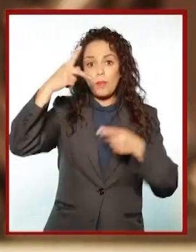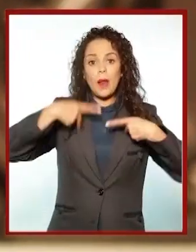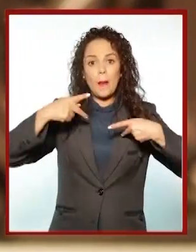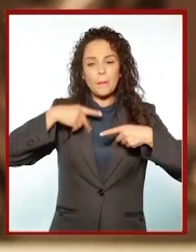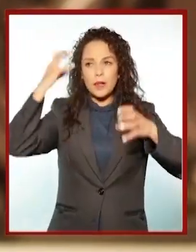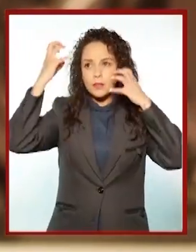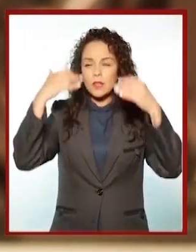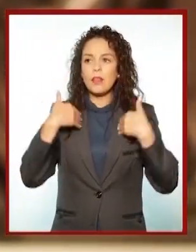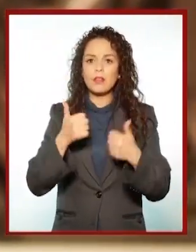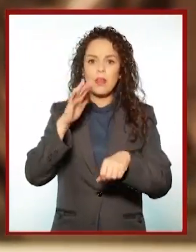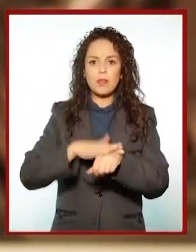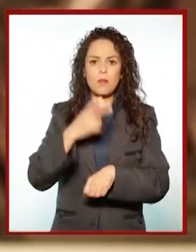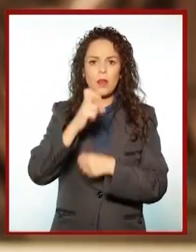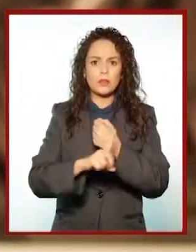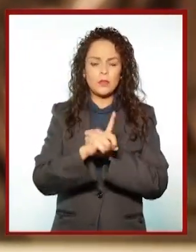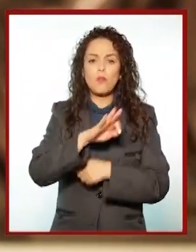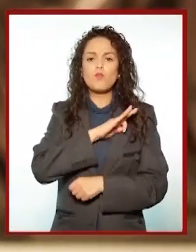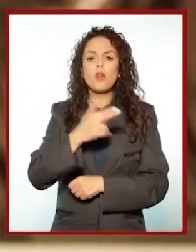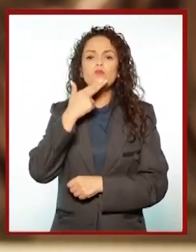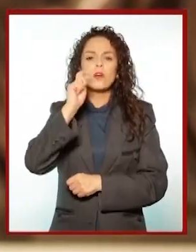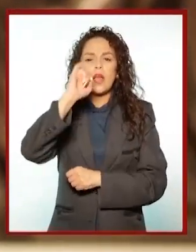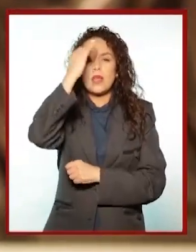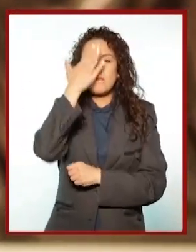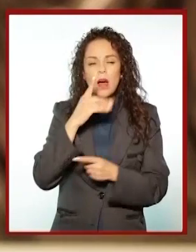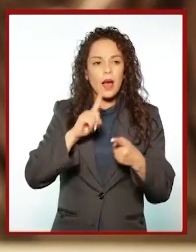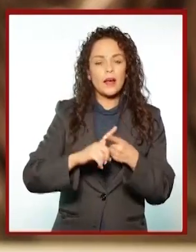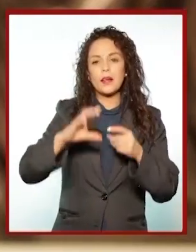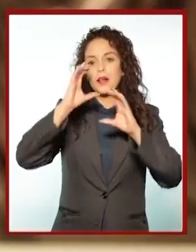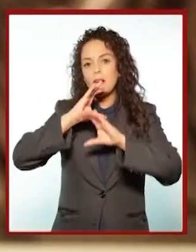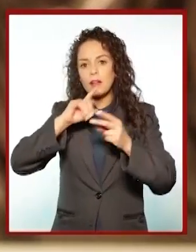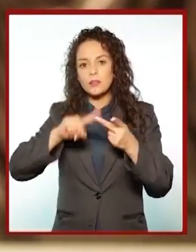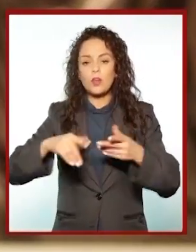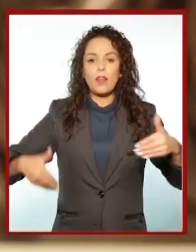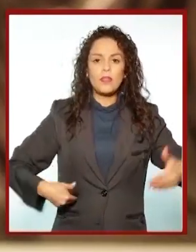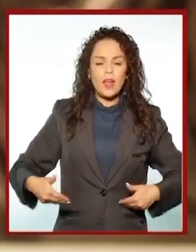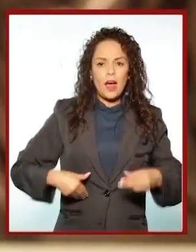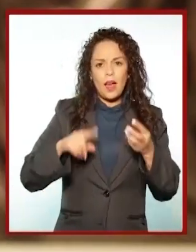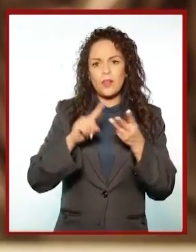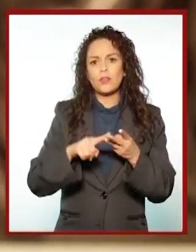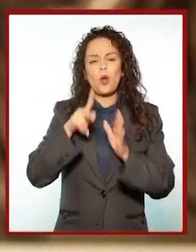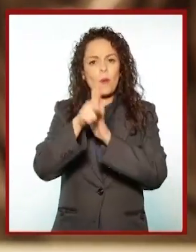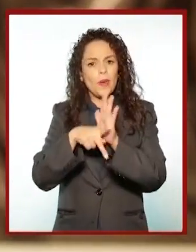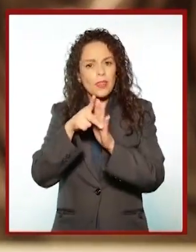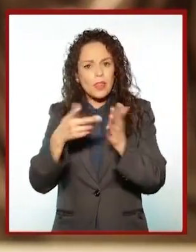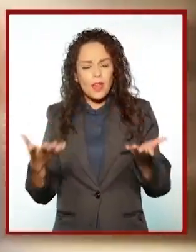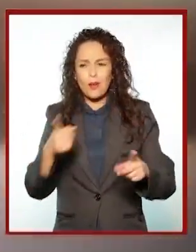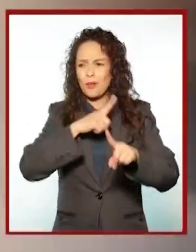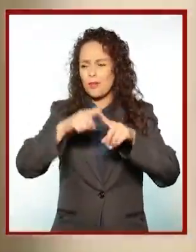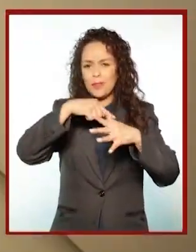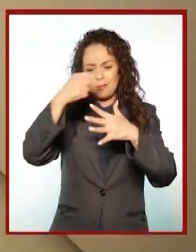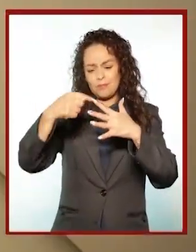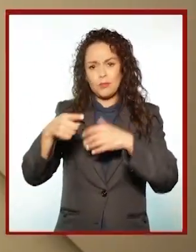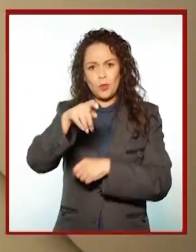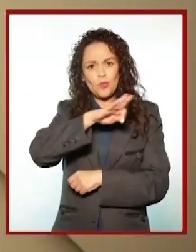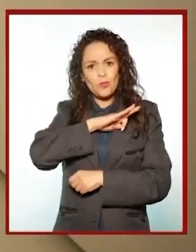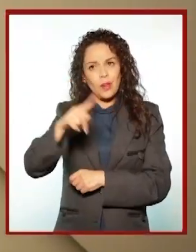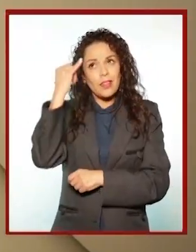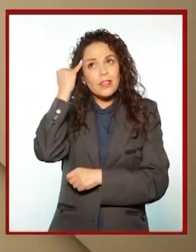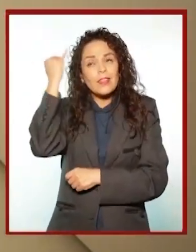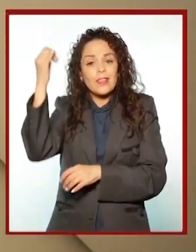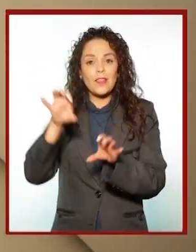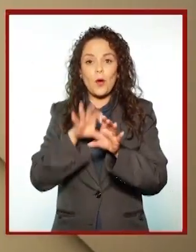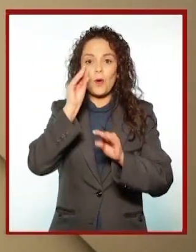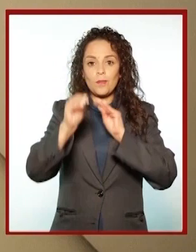esta problemática. Puedes usar imágenes, canciones, teatros, video. Echa a volar tu creatividad. Ha llegado el momento